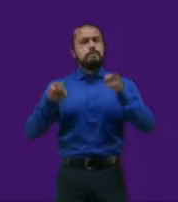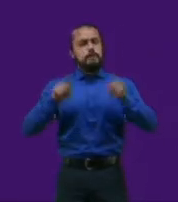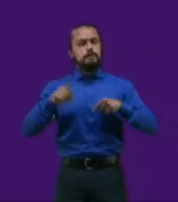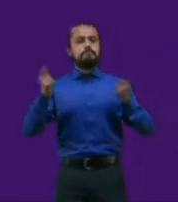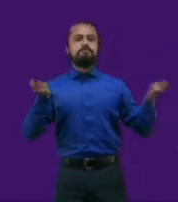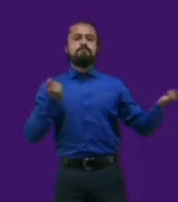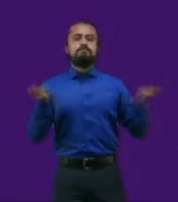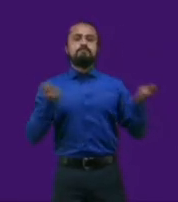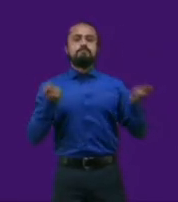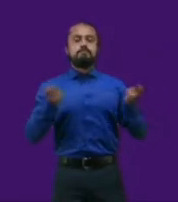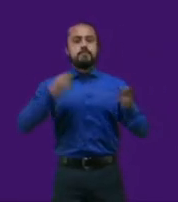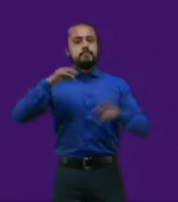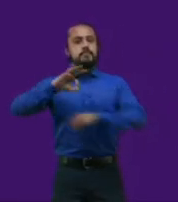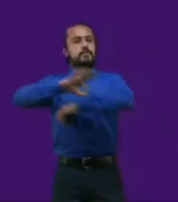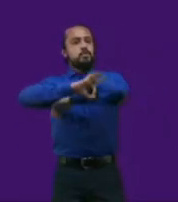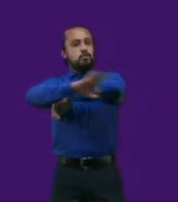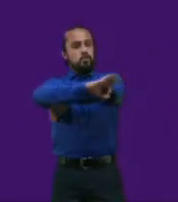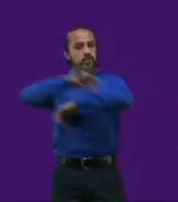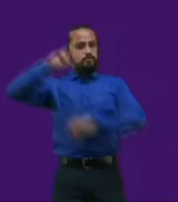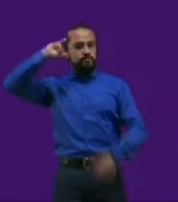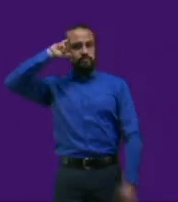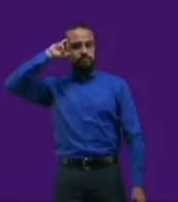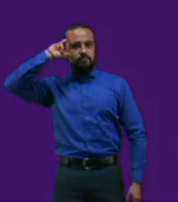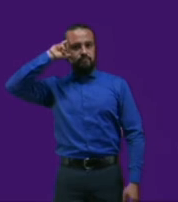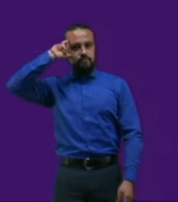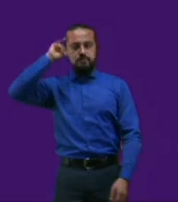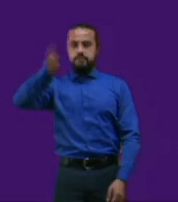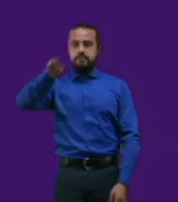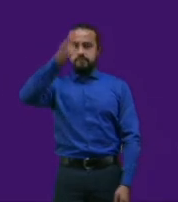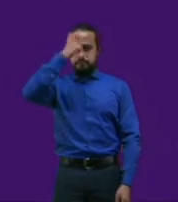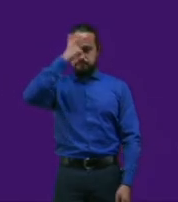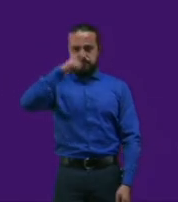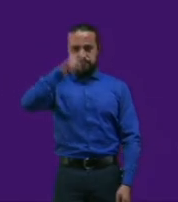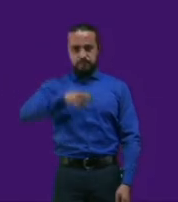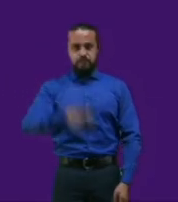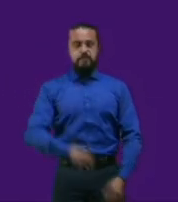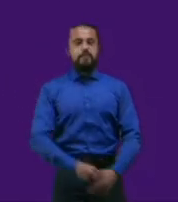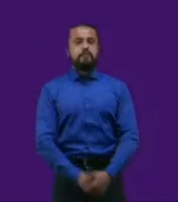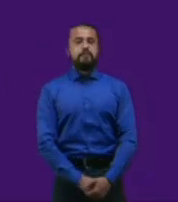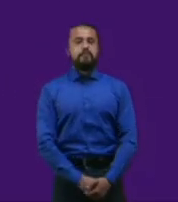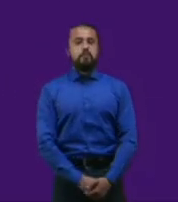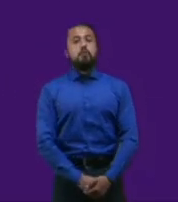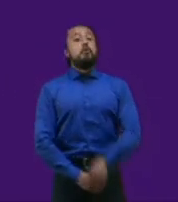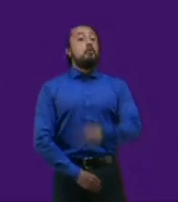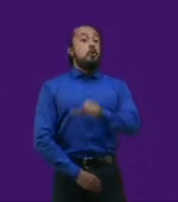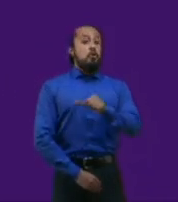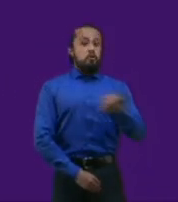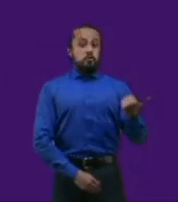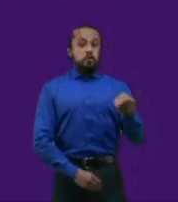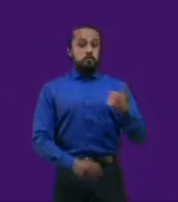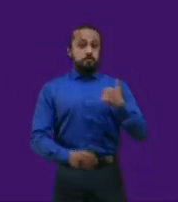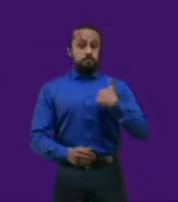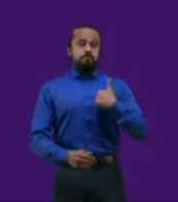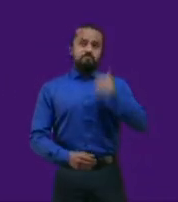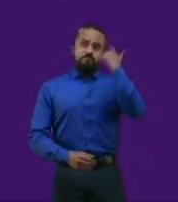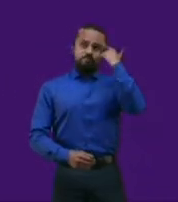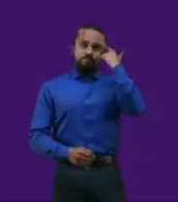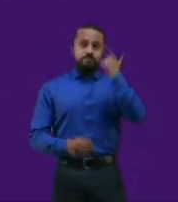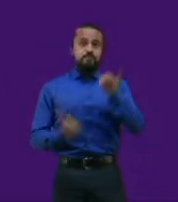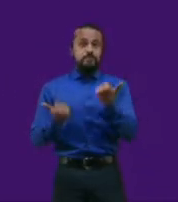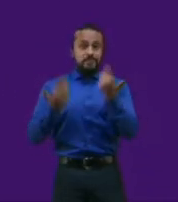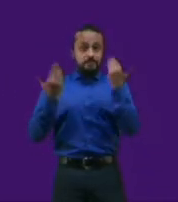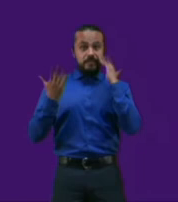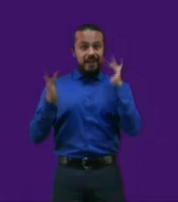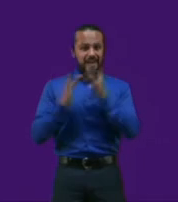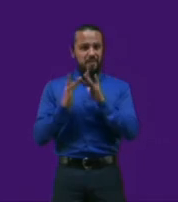pues, psicológicamente y también como tenerlo presente. Otra cosa que yo buscaría, digamos, en el tema del fondo,